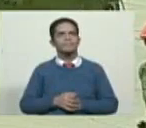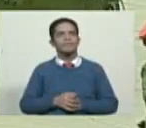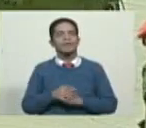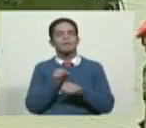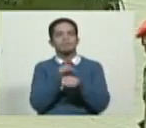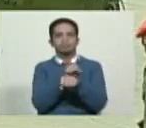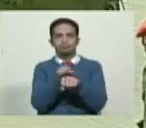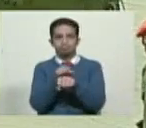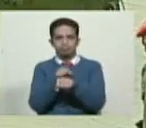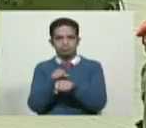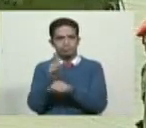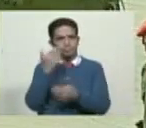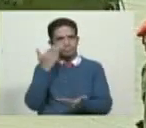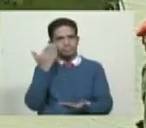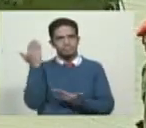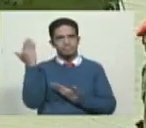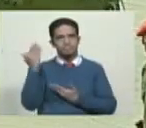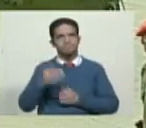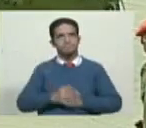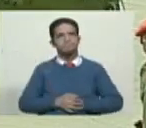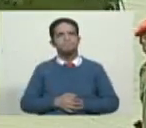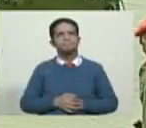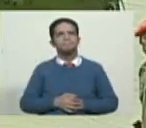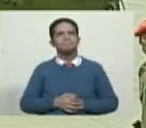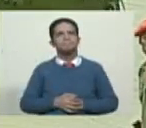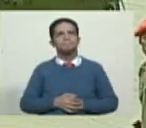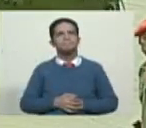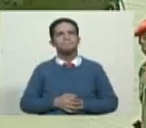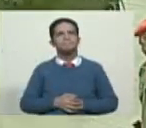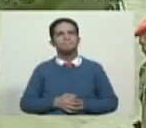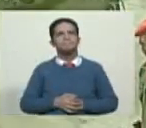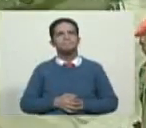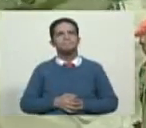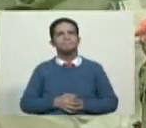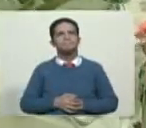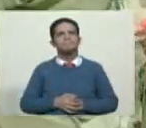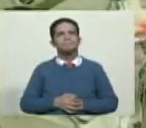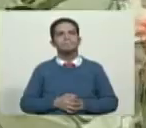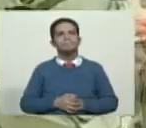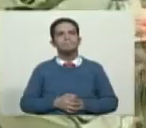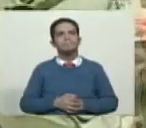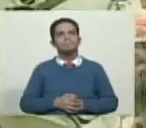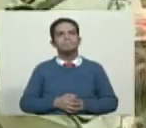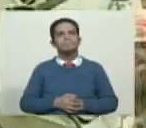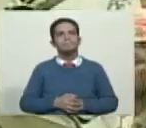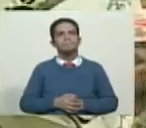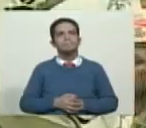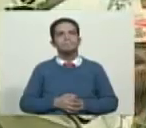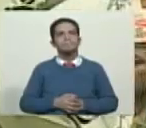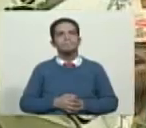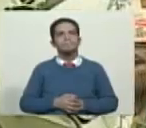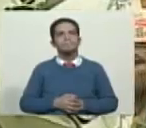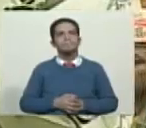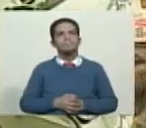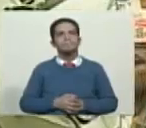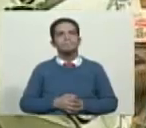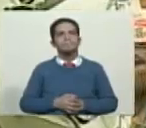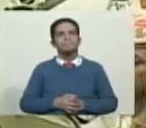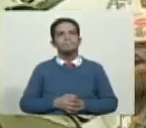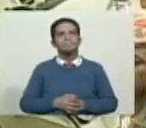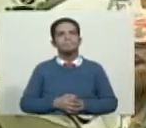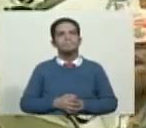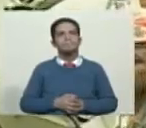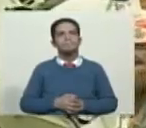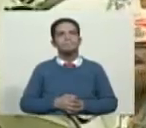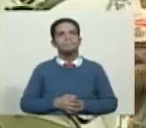Redi Capital. Es parte entonces de lo que podemos mostrar en este preciso instante del